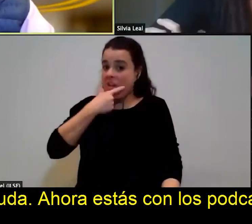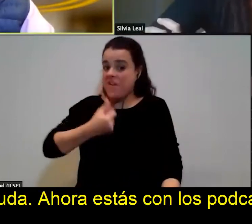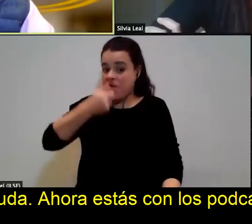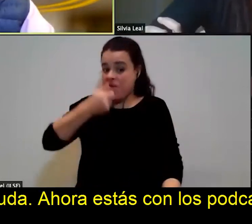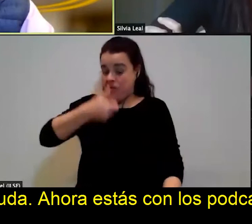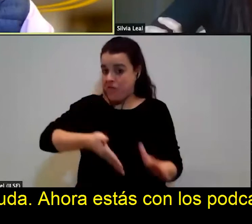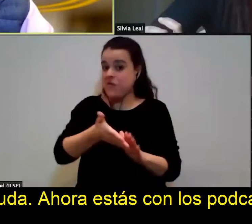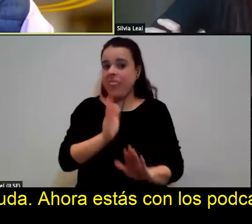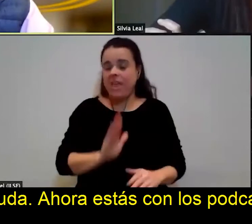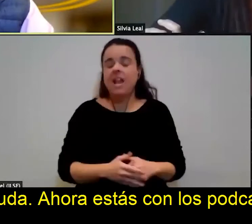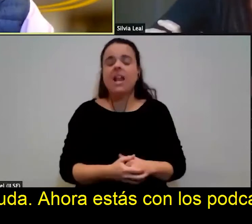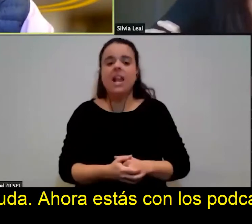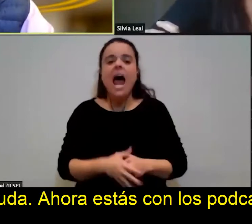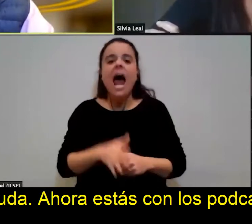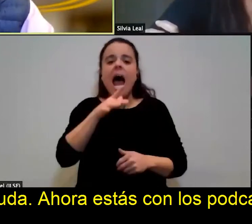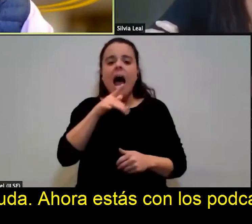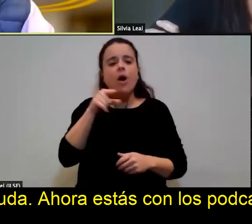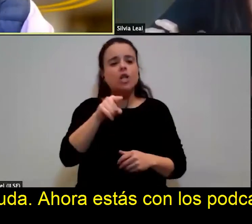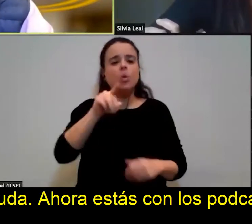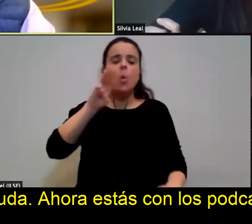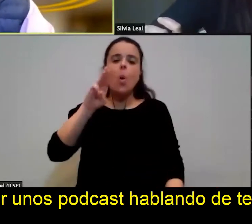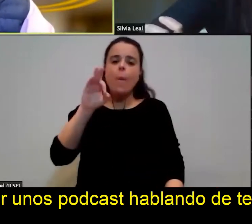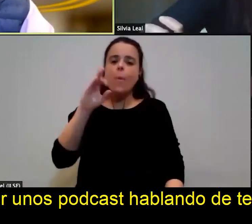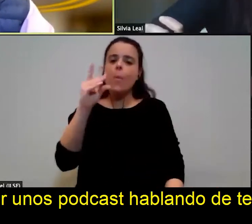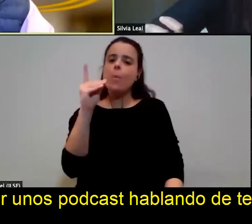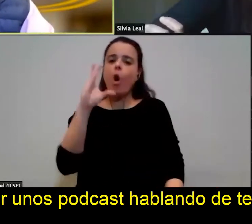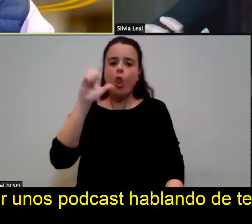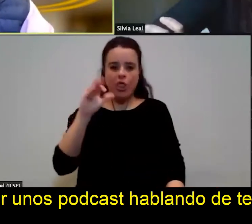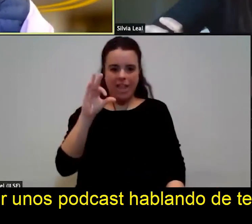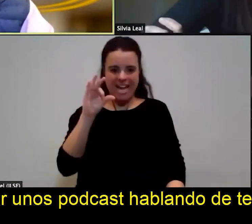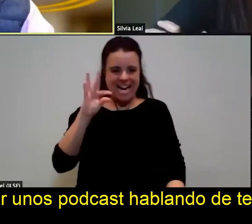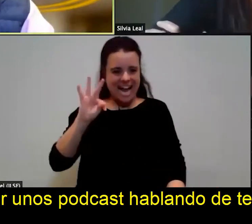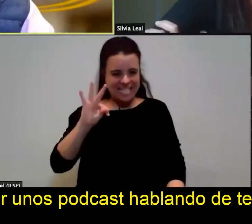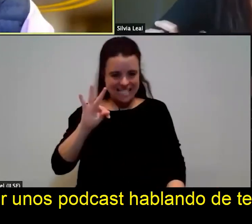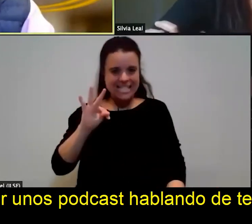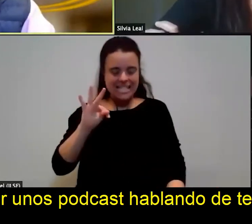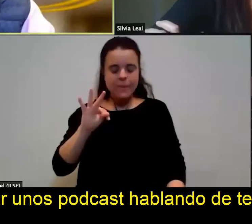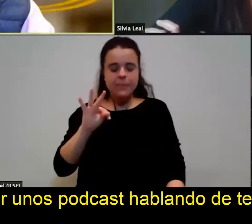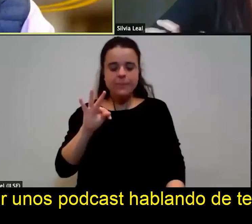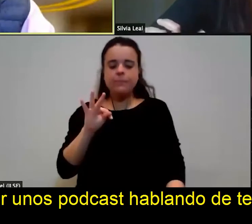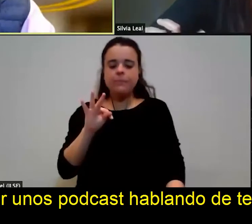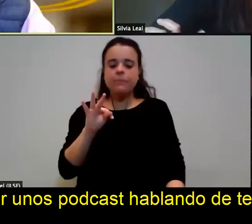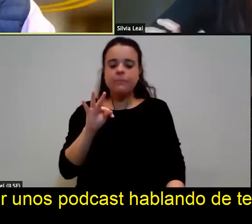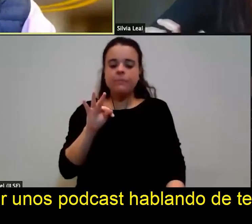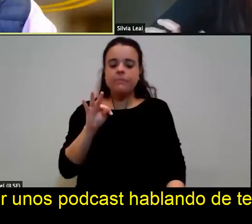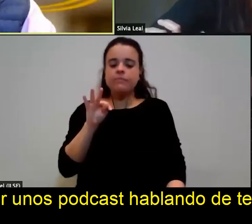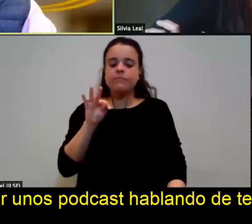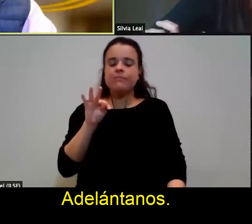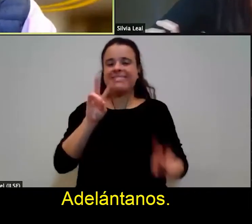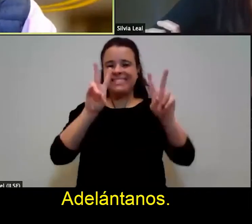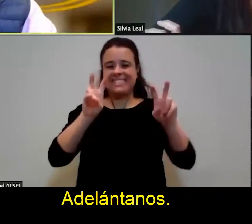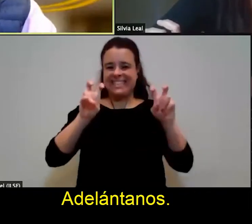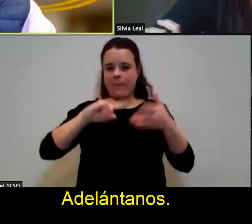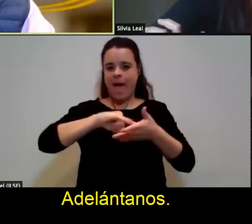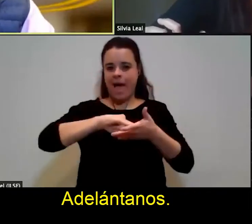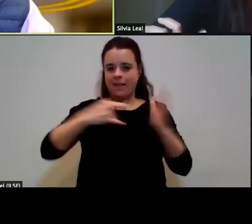estás con los podcasts. Lanzas pues unos podcasts hablando de tecnología. Cuéntanos un poco,